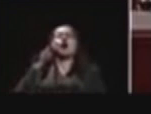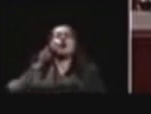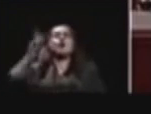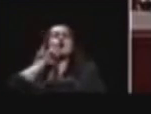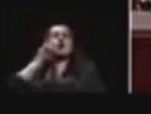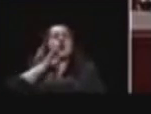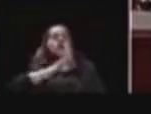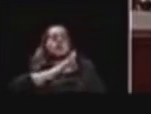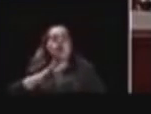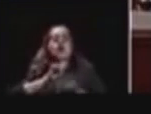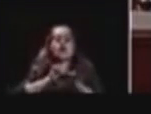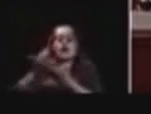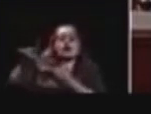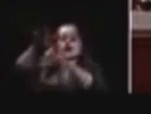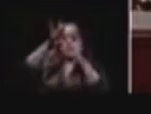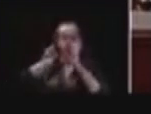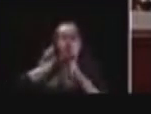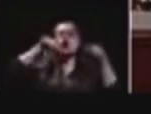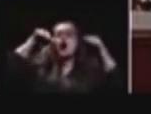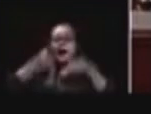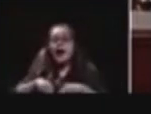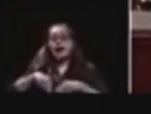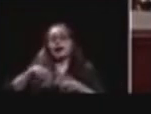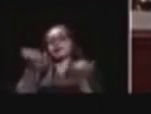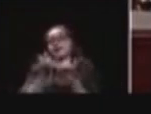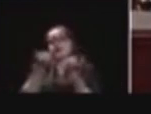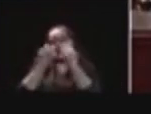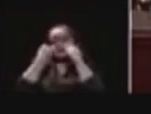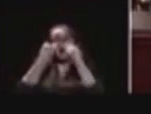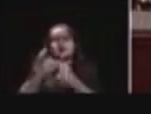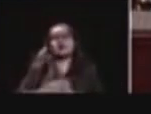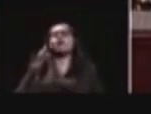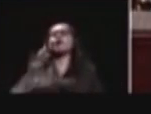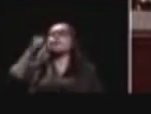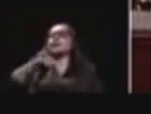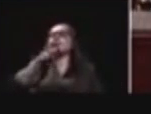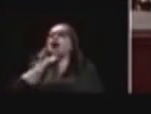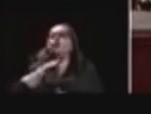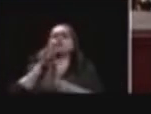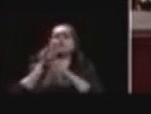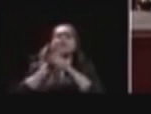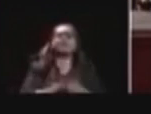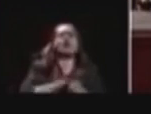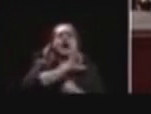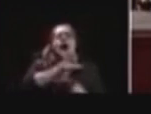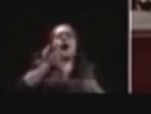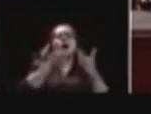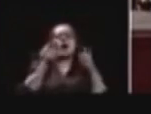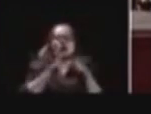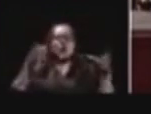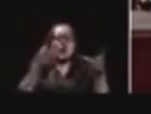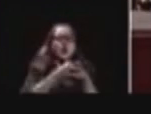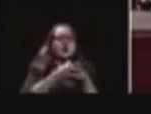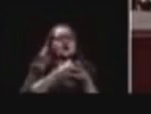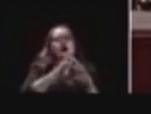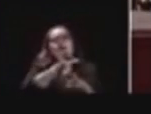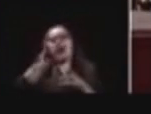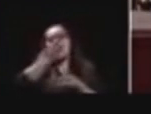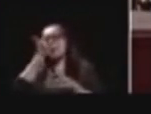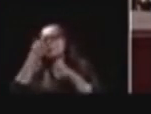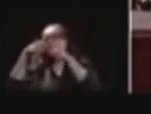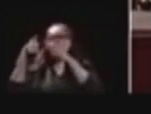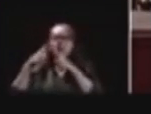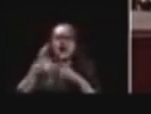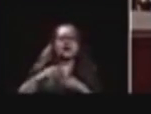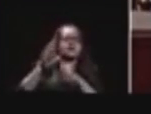las mujeres, pero que también vivió las cruentas represiones a movimientos sociales y